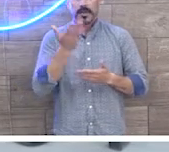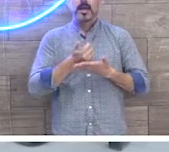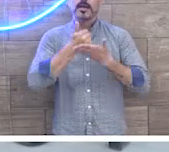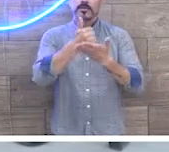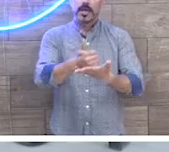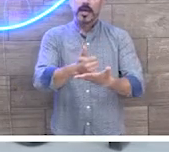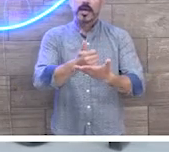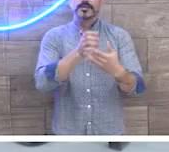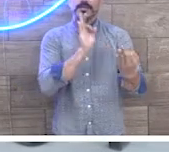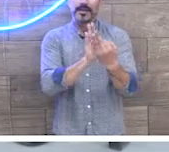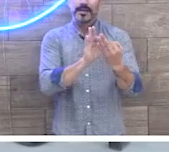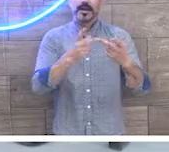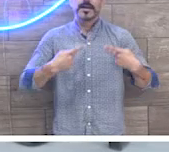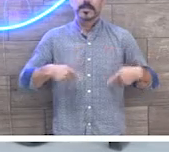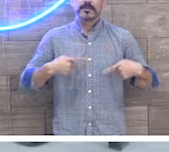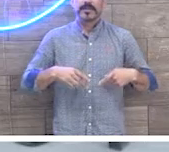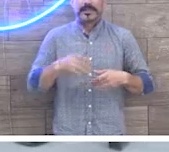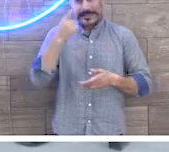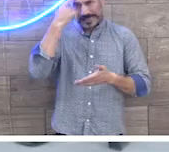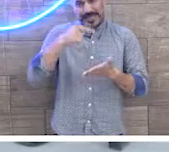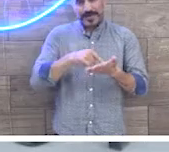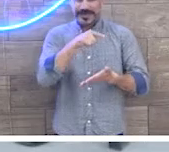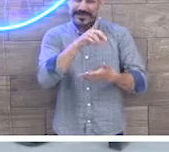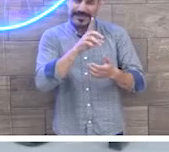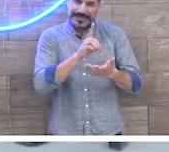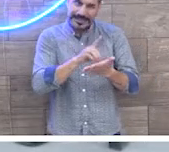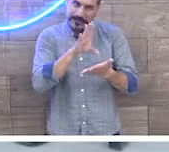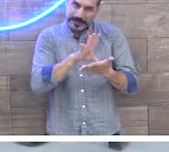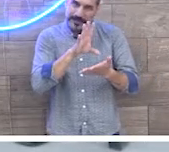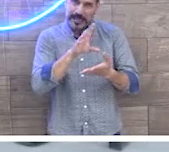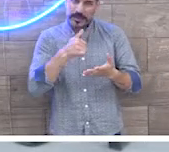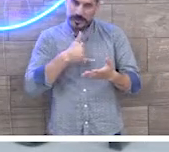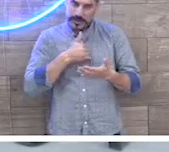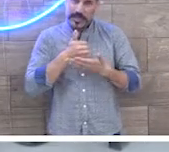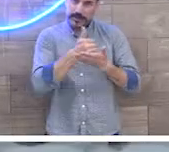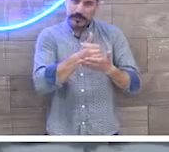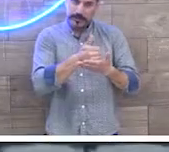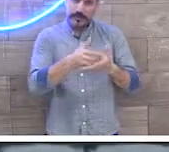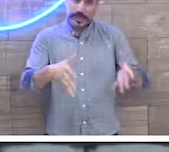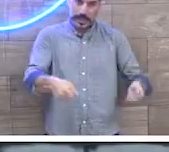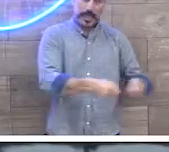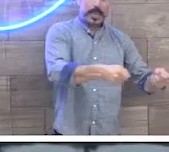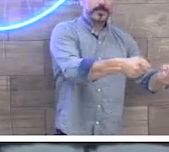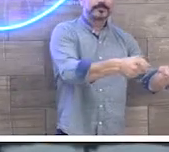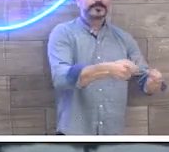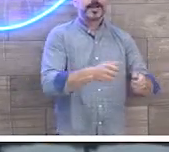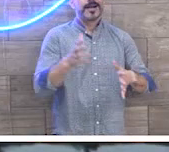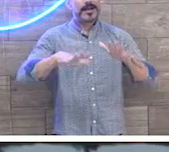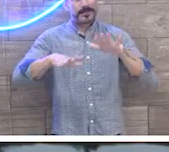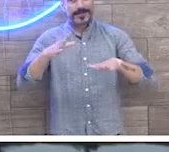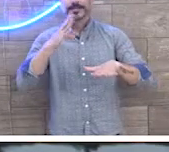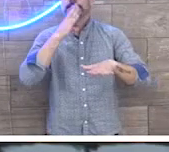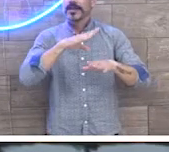se acercan a la persona, adivinan qué es lo que quiere y actúan en consecuencia. Pero, ¿de qué manera deben